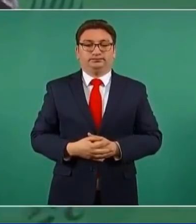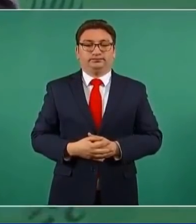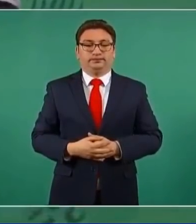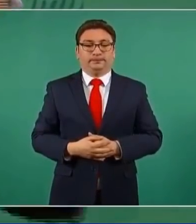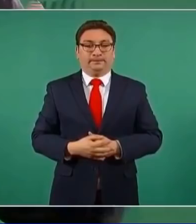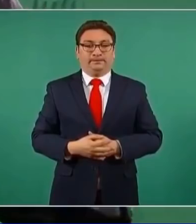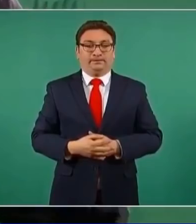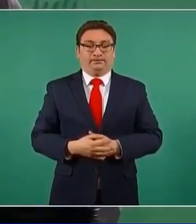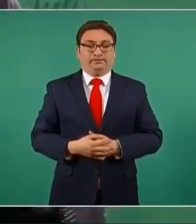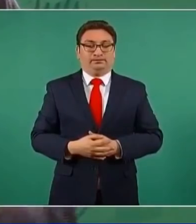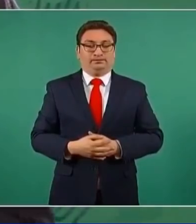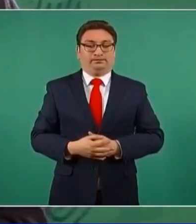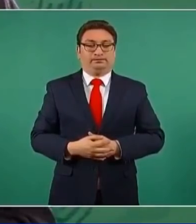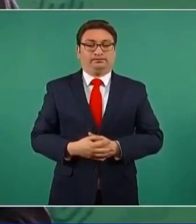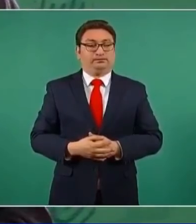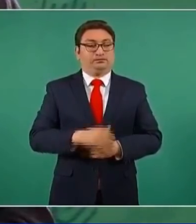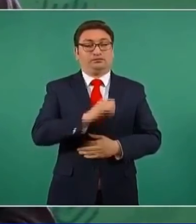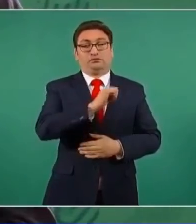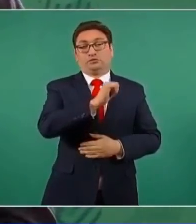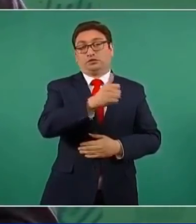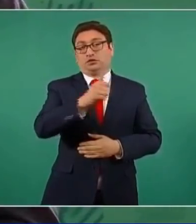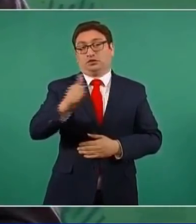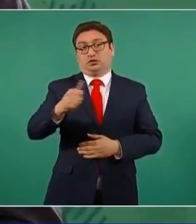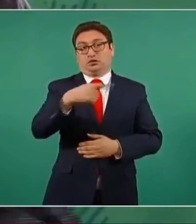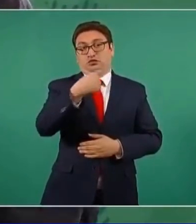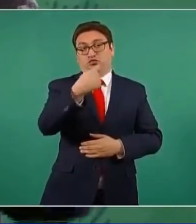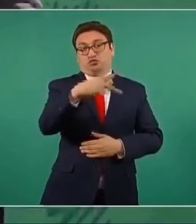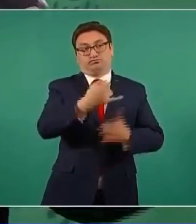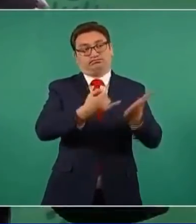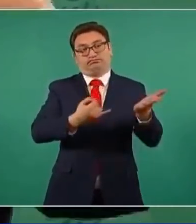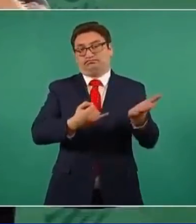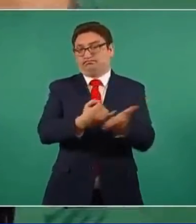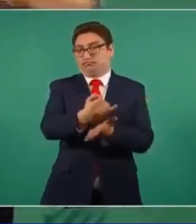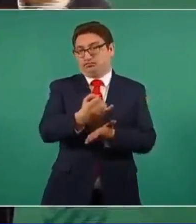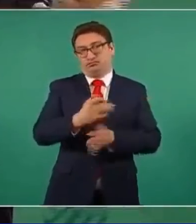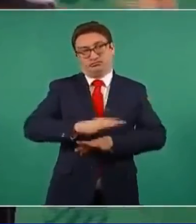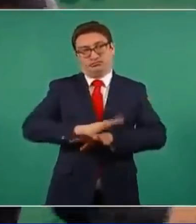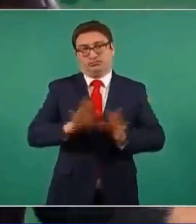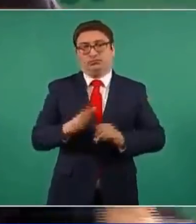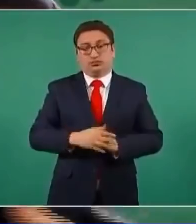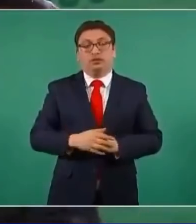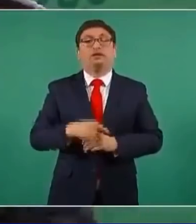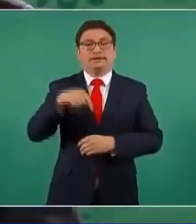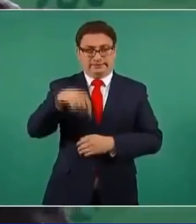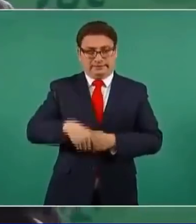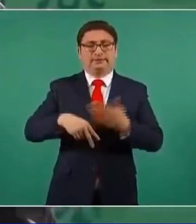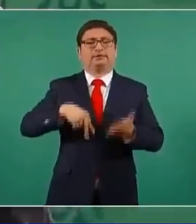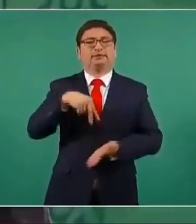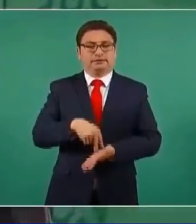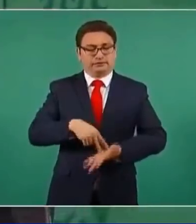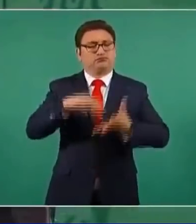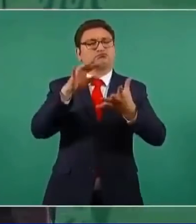que cada quien decida. Y sí, vamos a estar hablando de esto